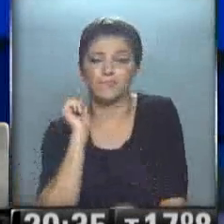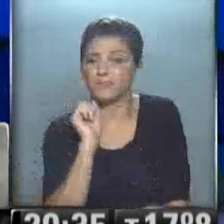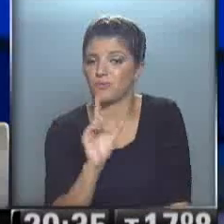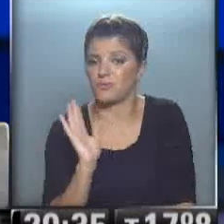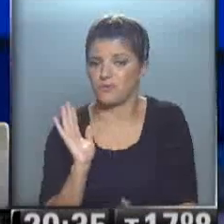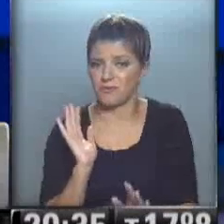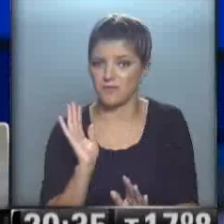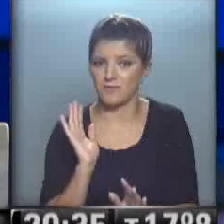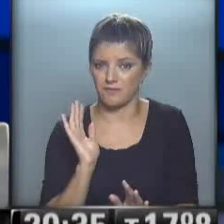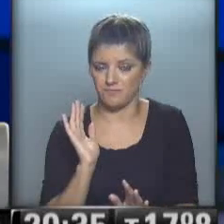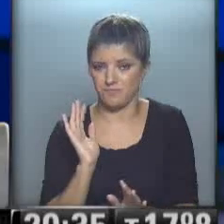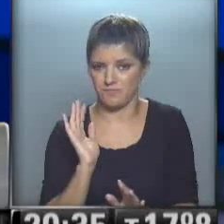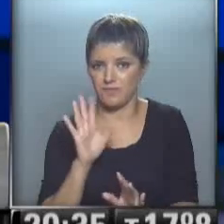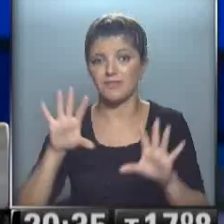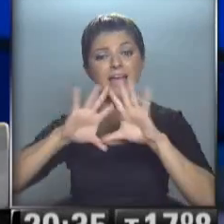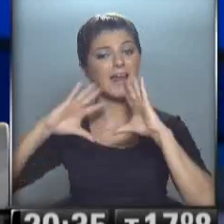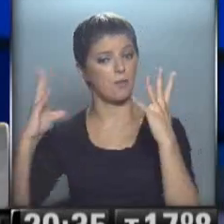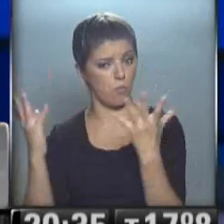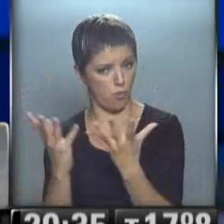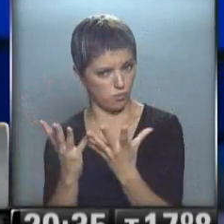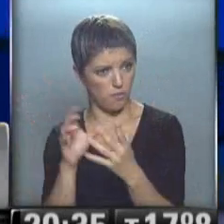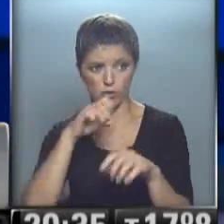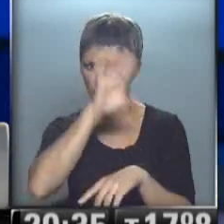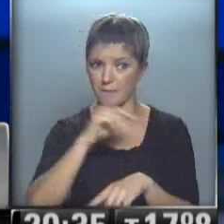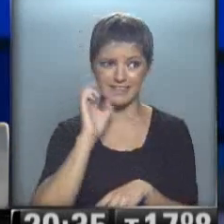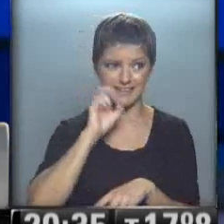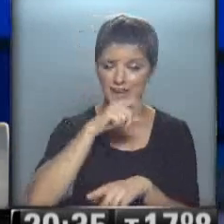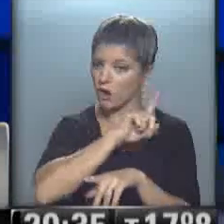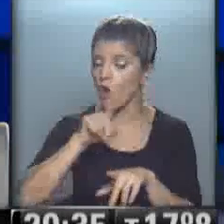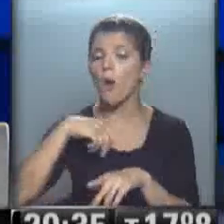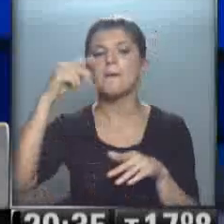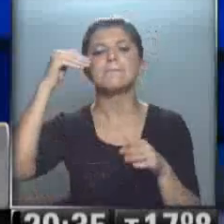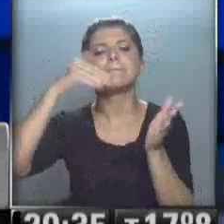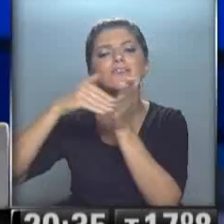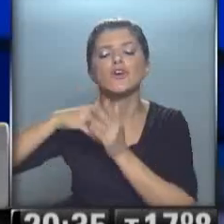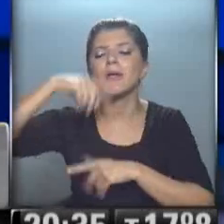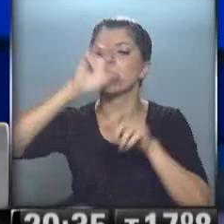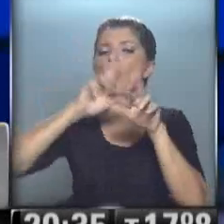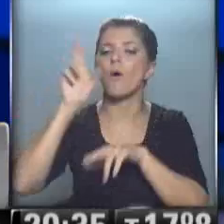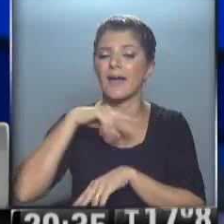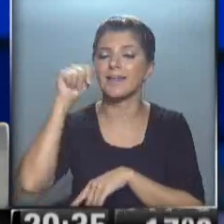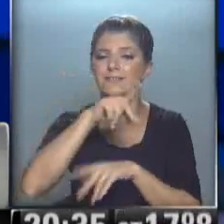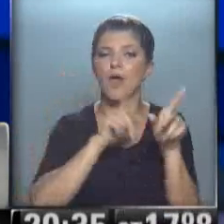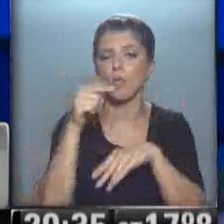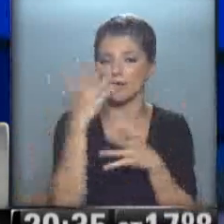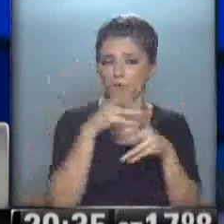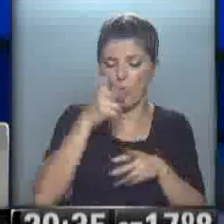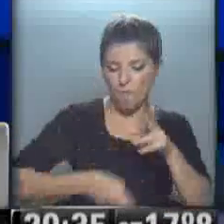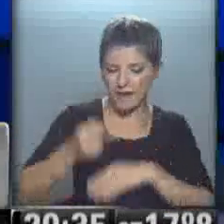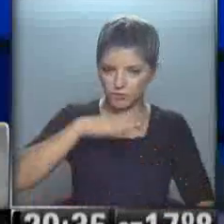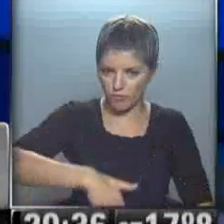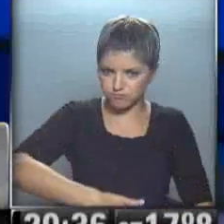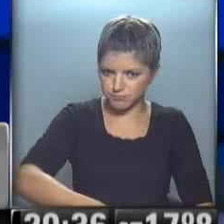una enorme cantidad del planeta. Millones de mujeres sufren ablaciones genitales, no solo en